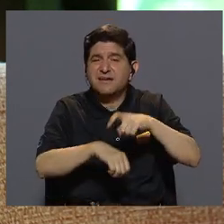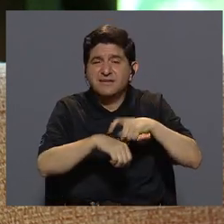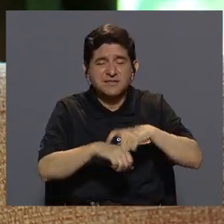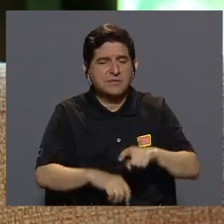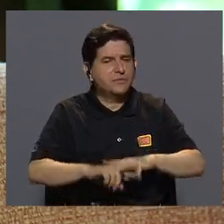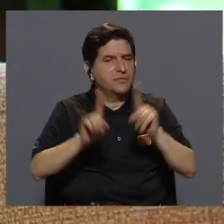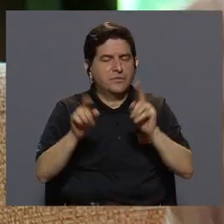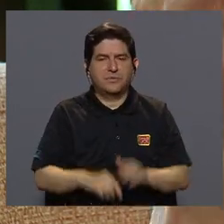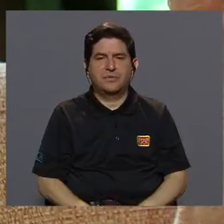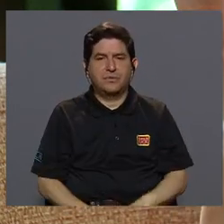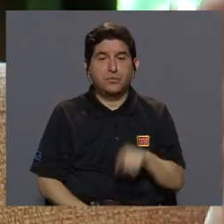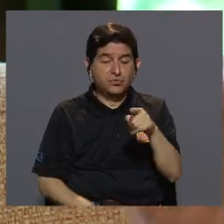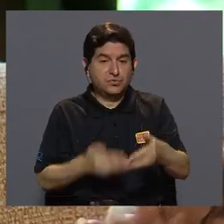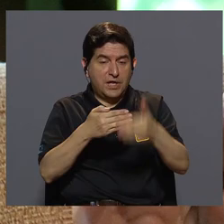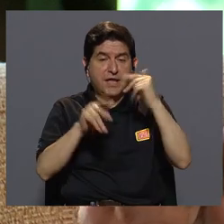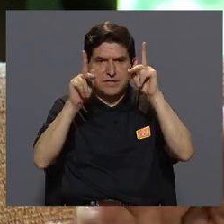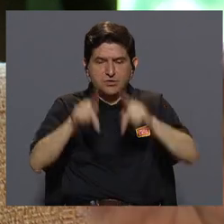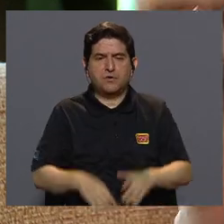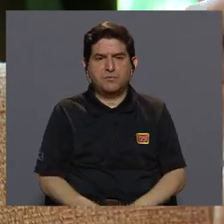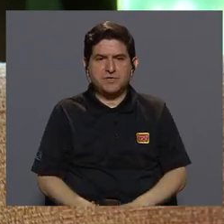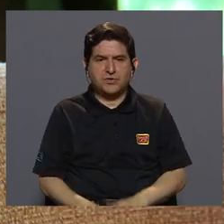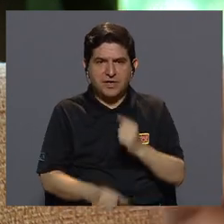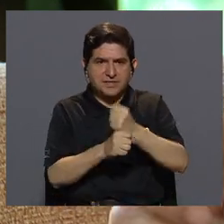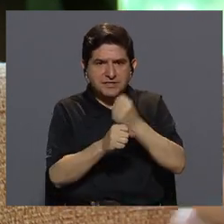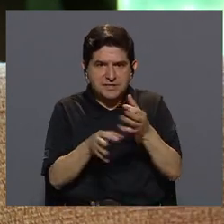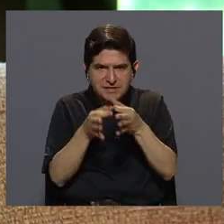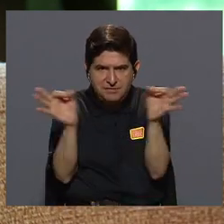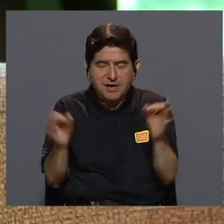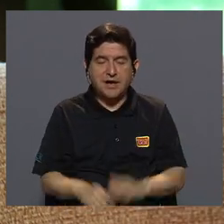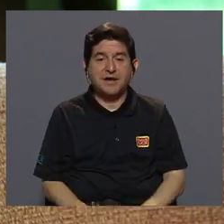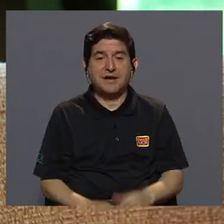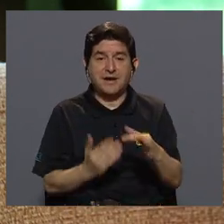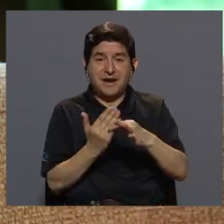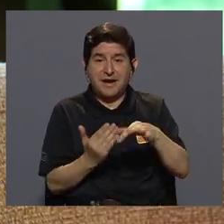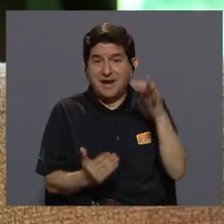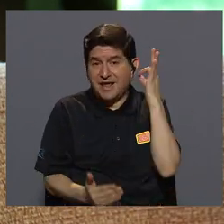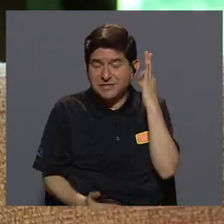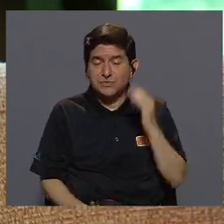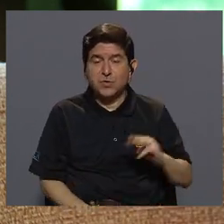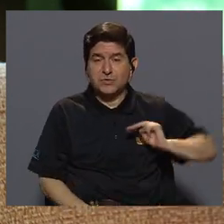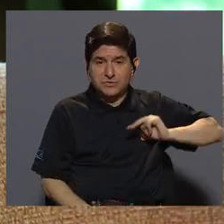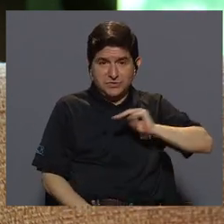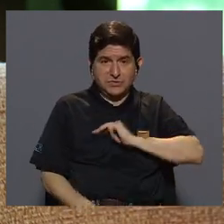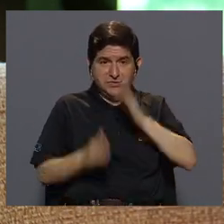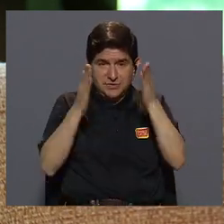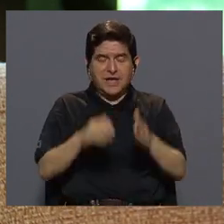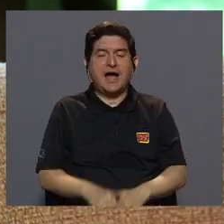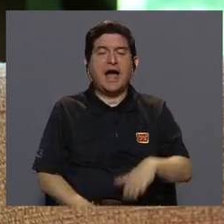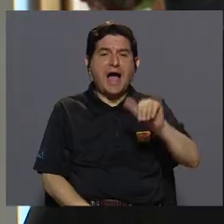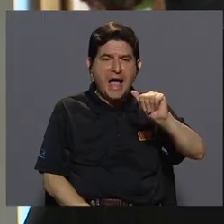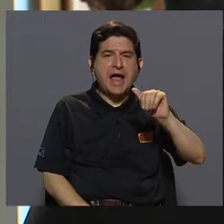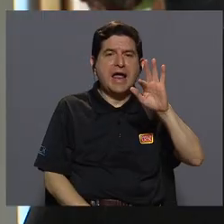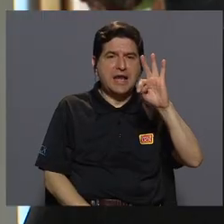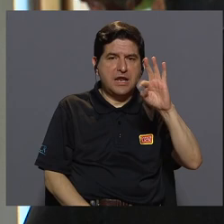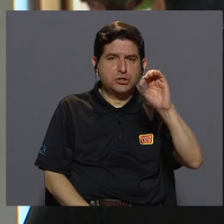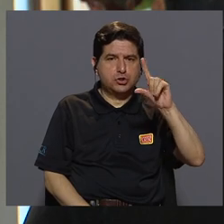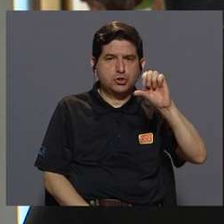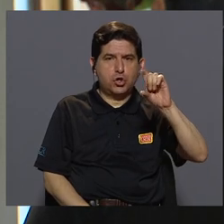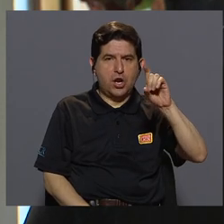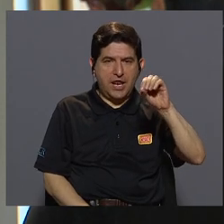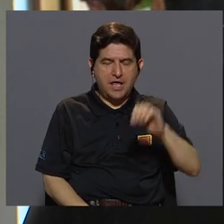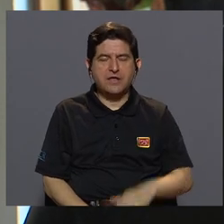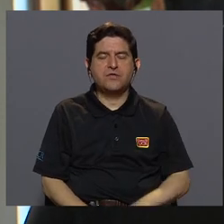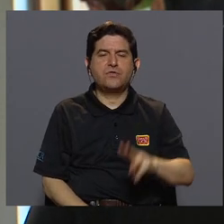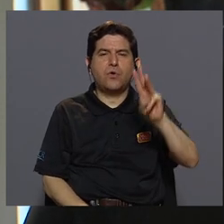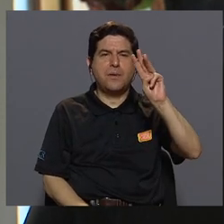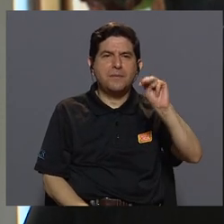apoyarse de personas ad honorem. Y las esposas de los ministros. De los ministros. Doña Ángeles Toledo fue muy importante para usted.